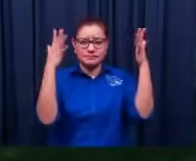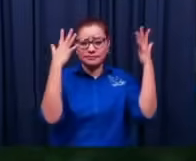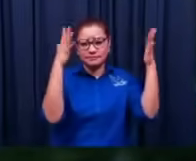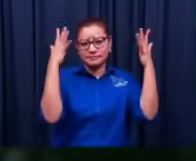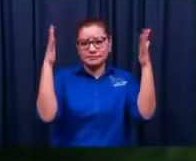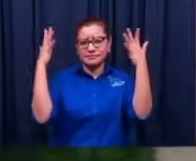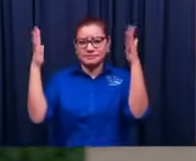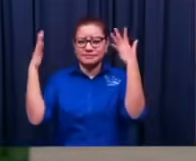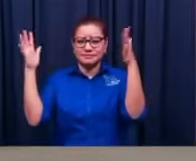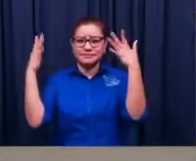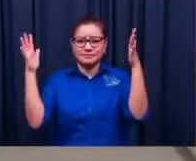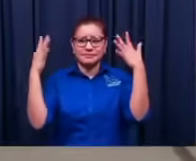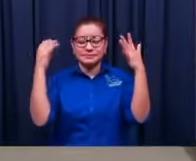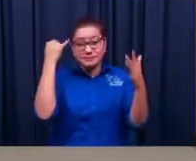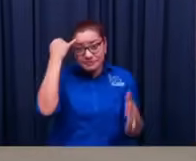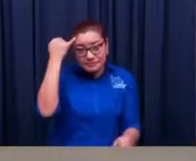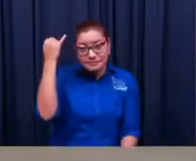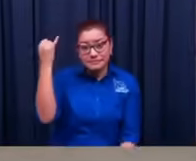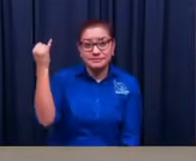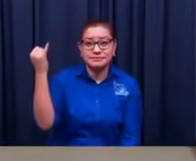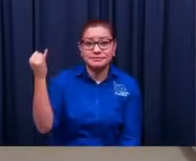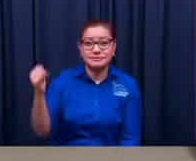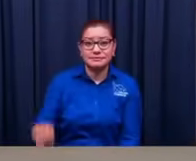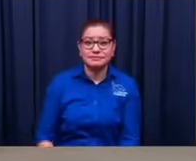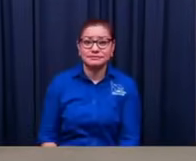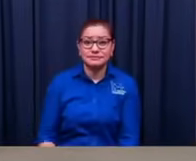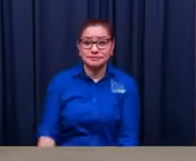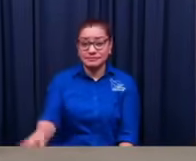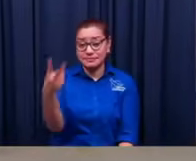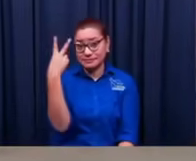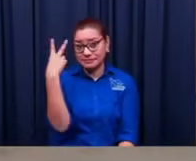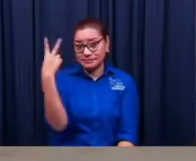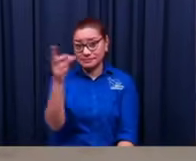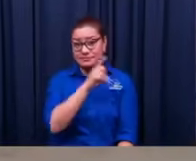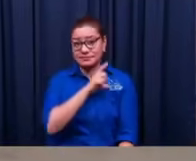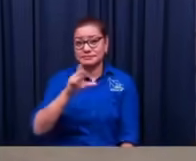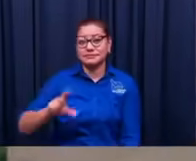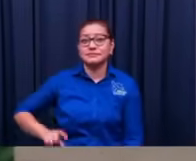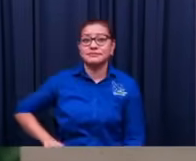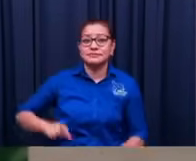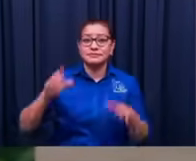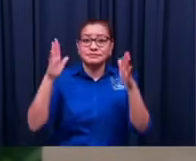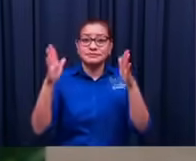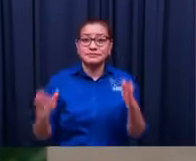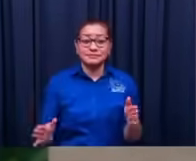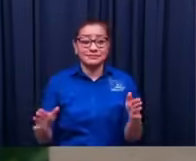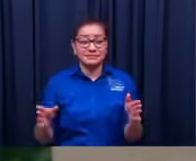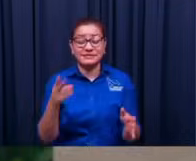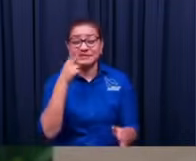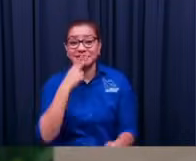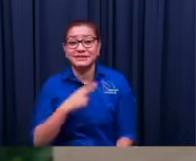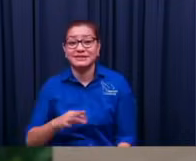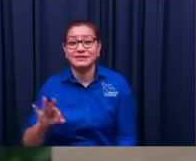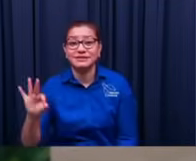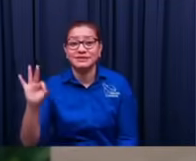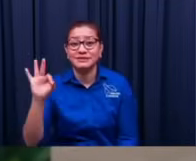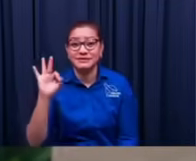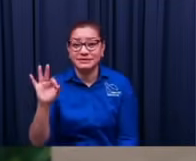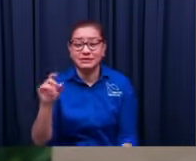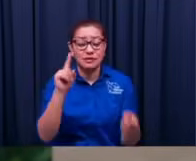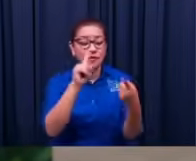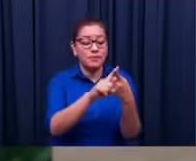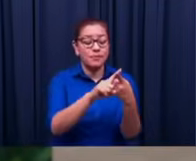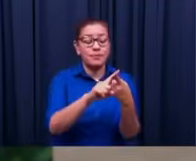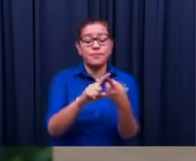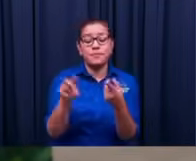Va. Ahora imagínense los dos cristianos sirviéndole a Dios y sus hijos, los tres que tiene, uno en